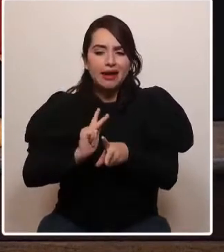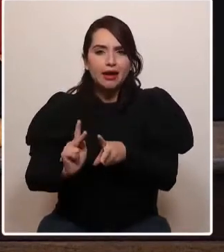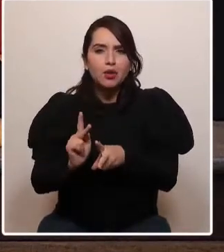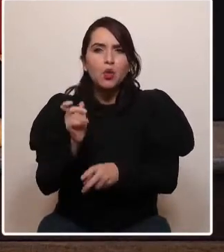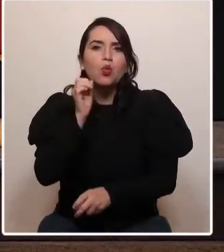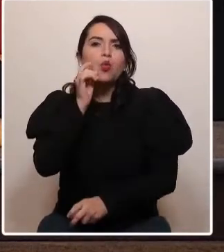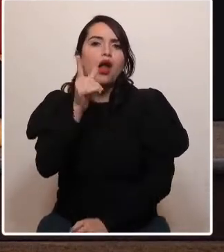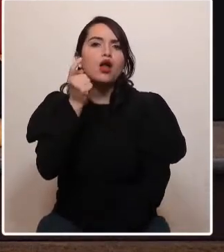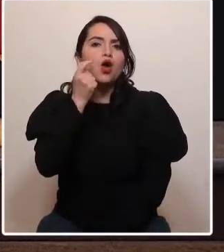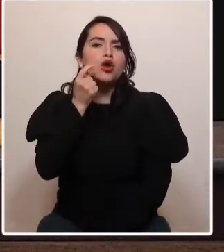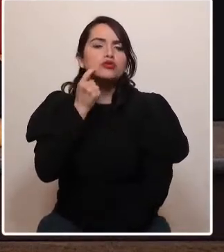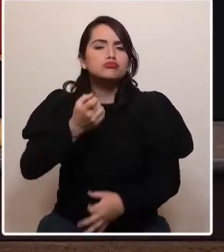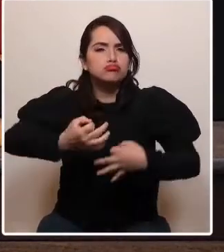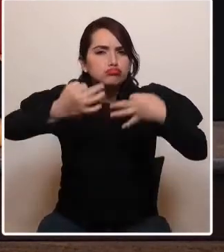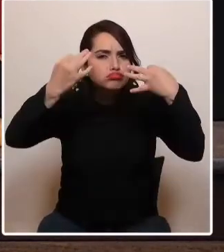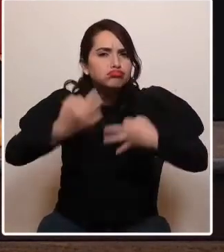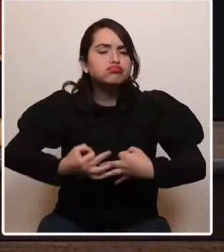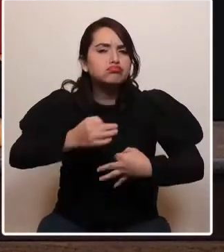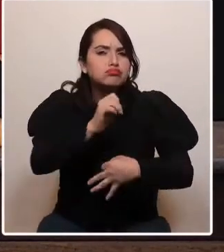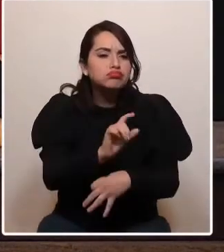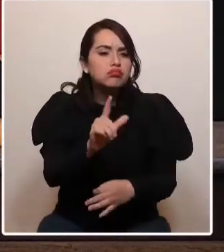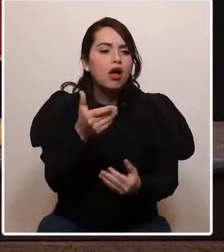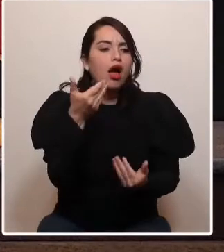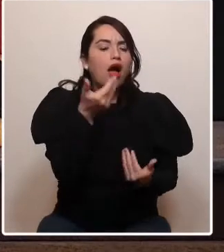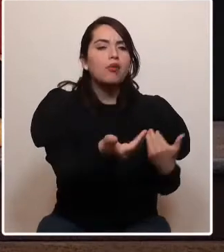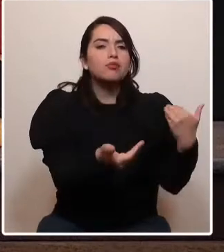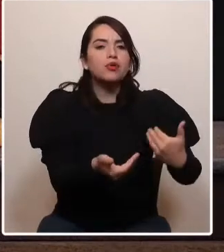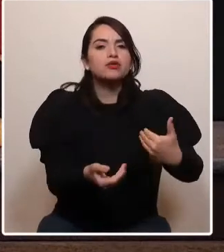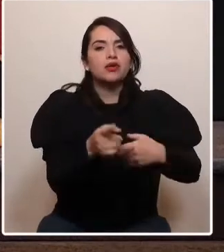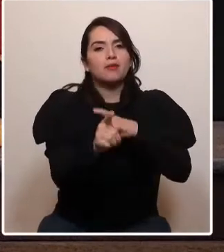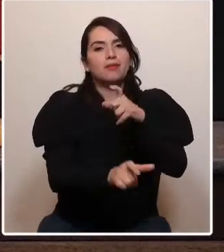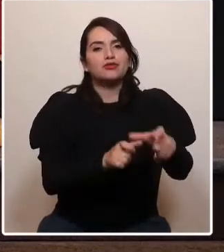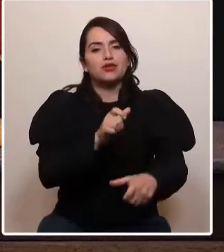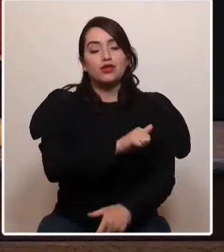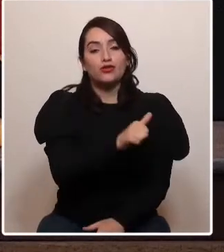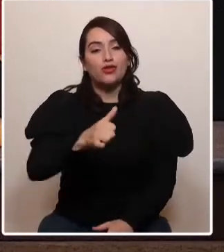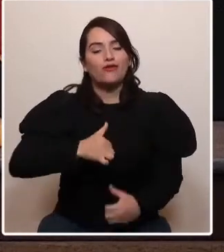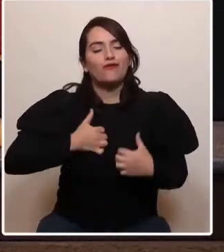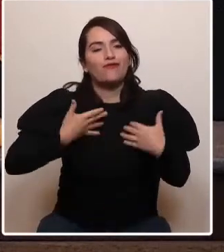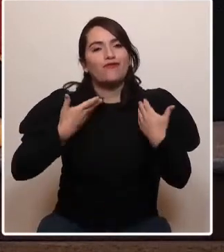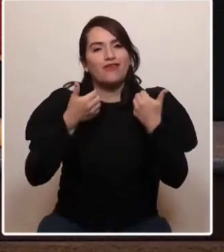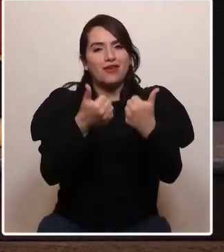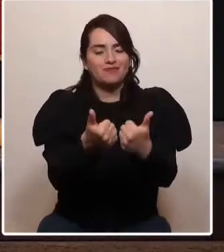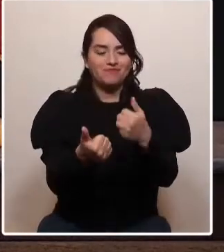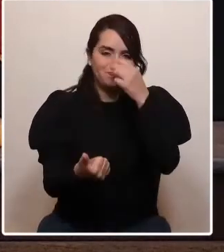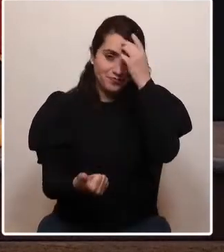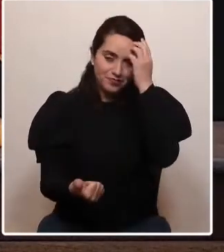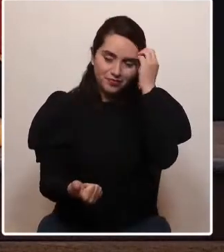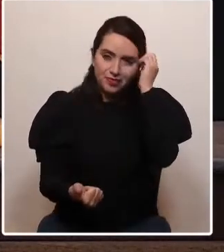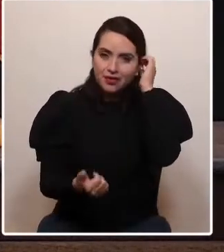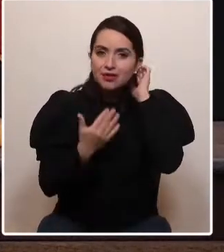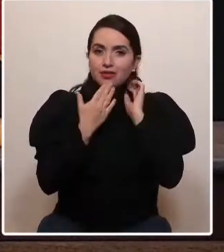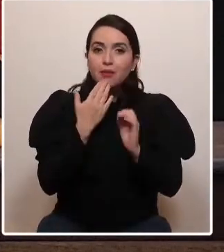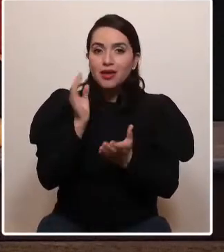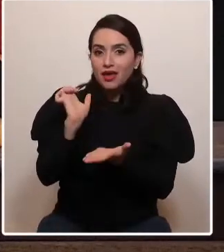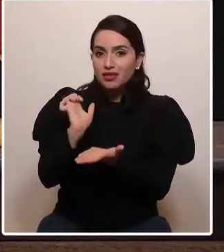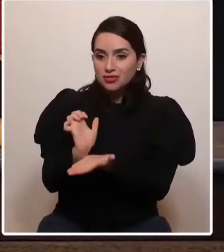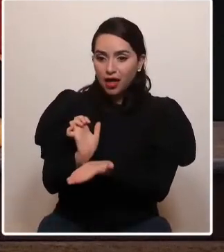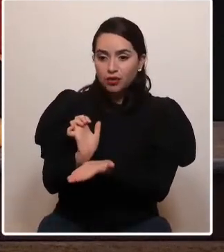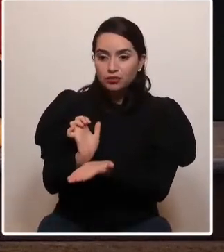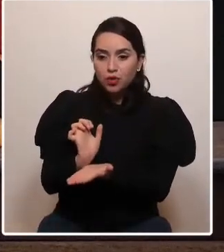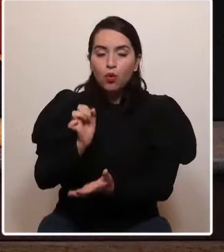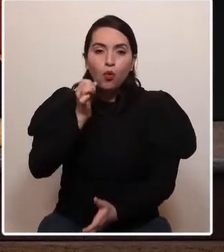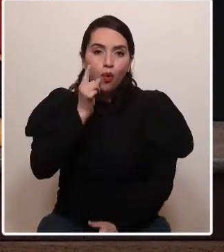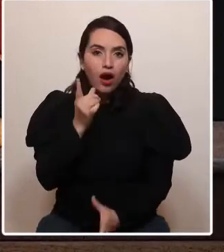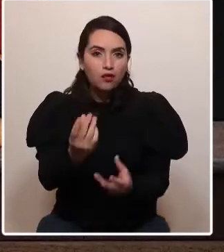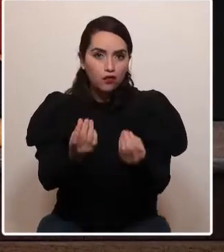conocimientos calificarían como aportes al bien común. Decidirá también el Estado cuáles serán las buenas